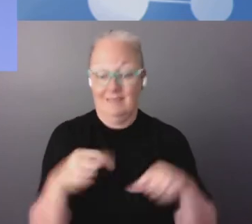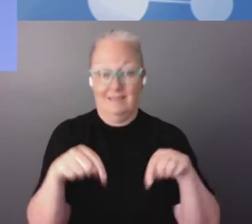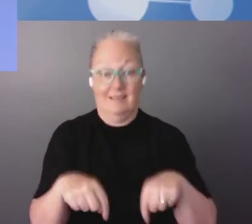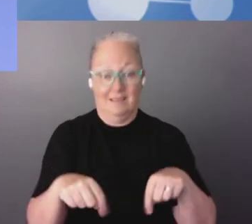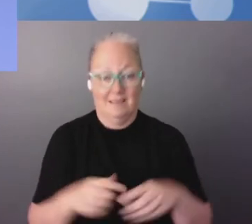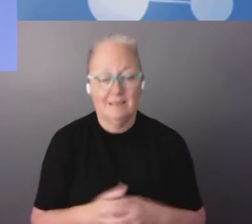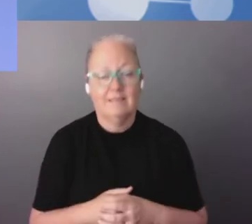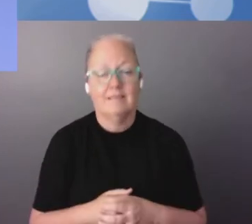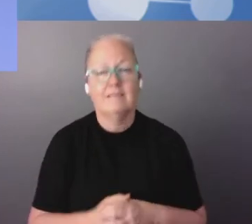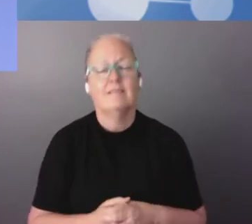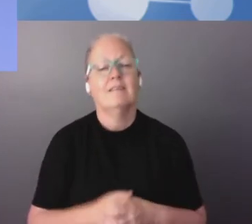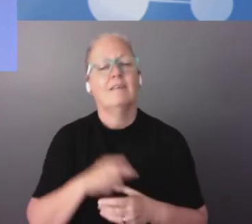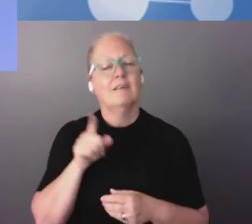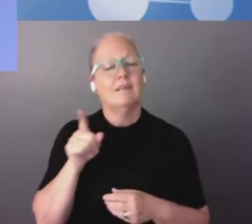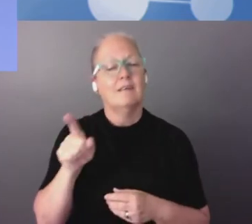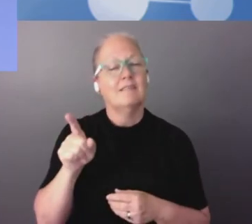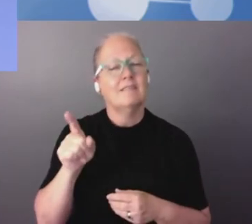esta intervención.